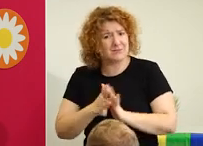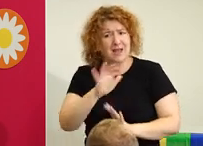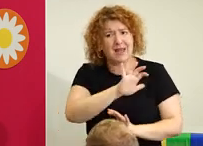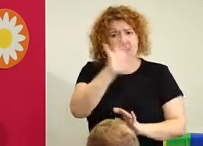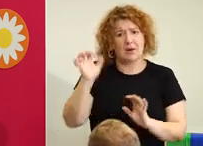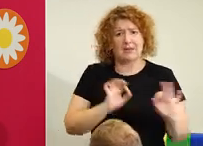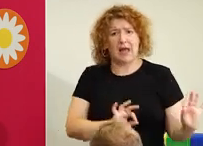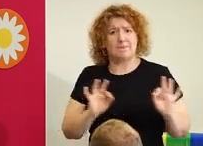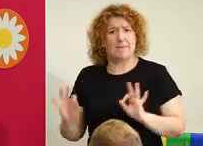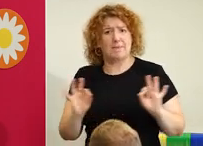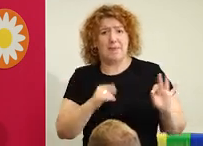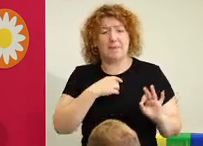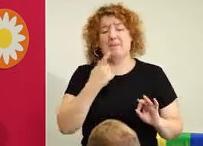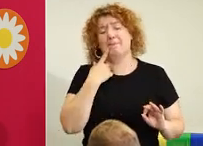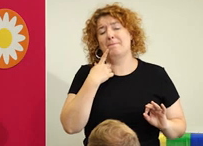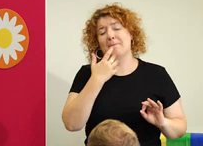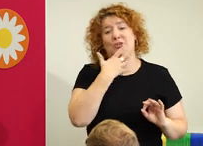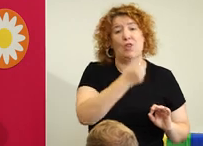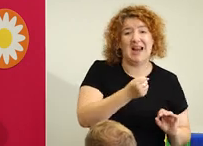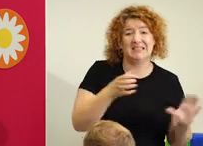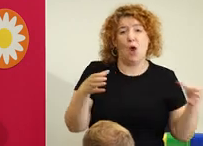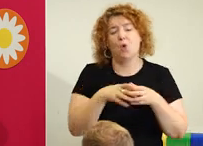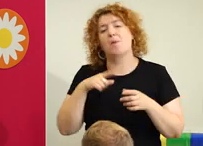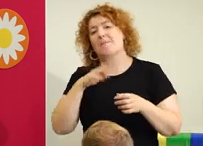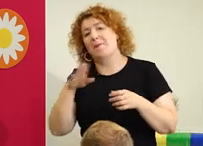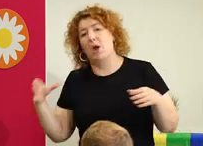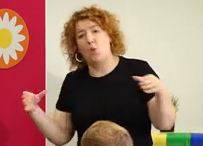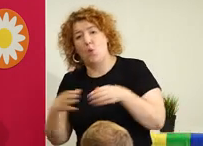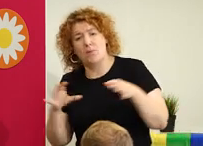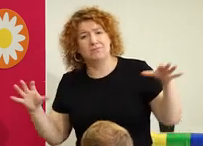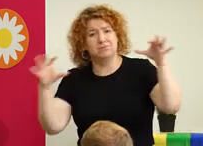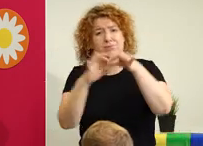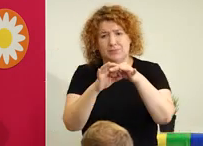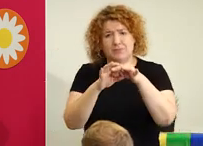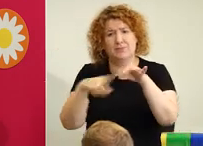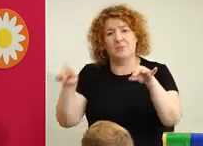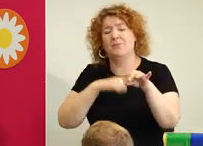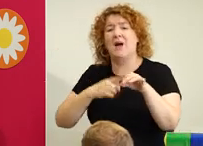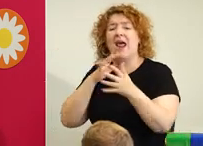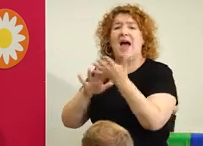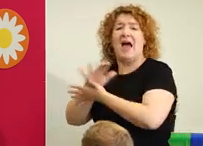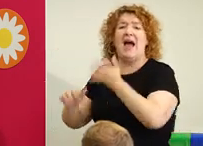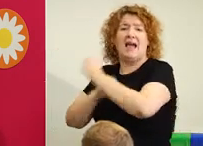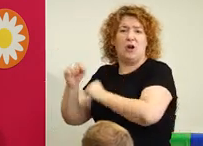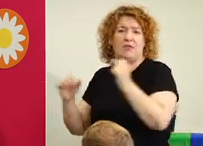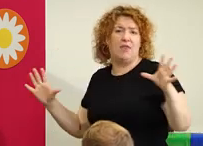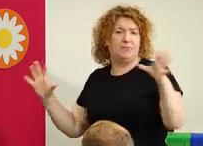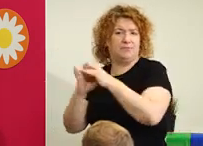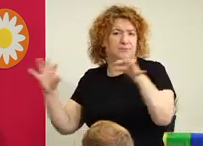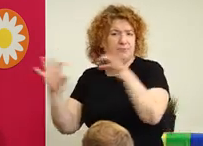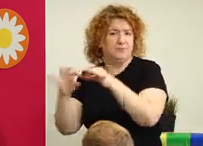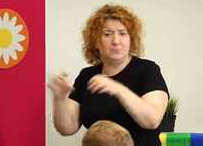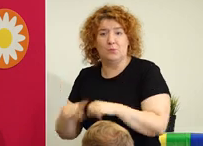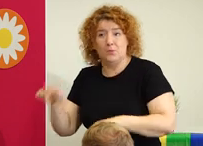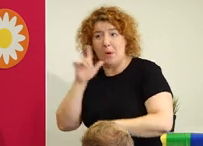con esa gran coalición entre Partido Socialista y Partido Popular para ser cómplice del genocidio, para no hacer lo que hay que hacer para parar